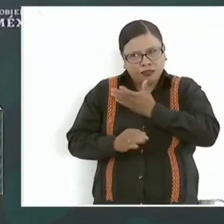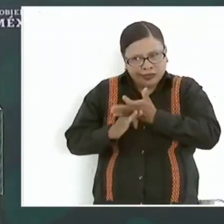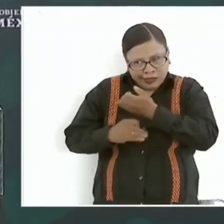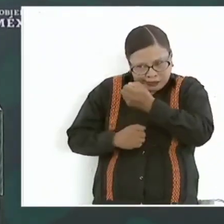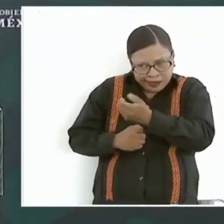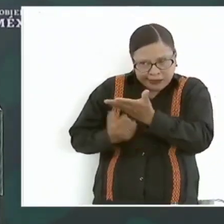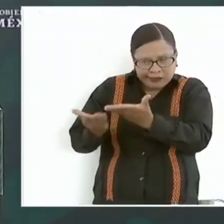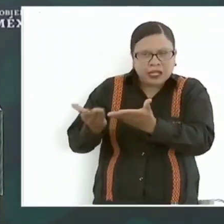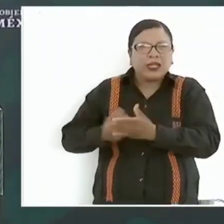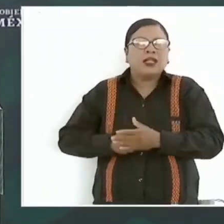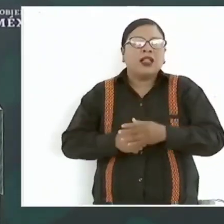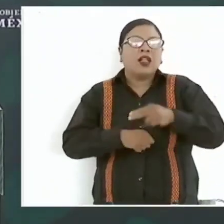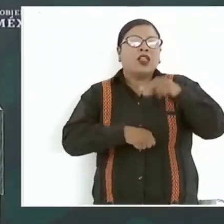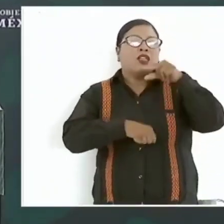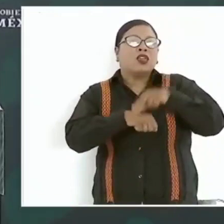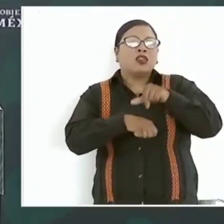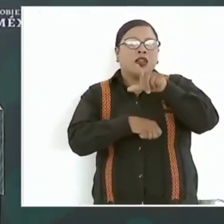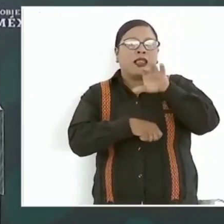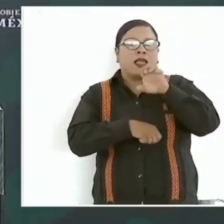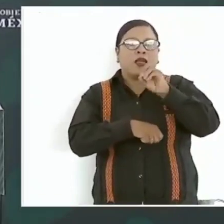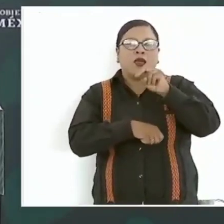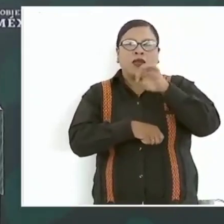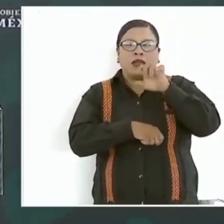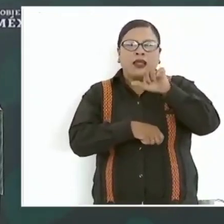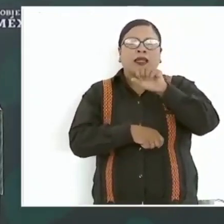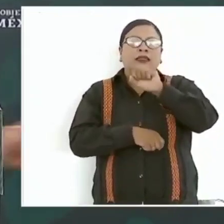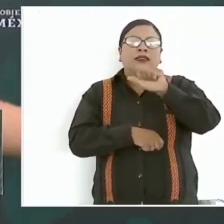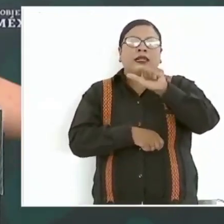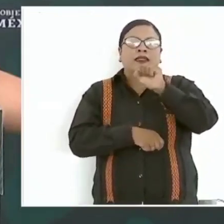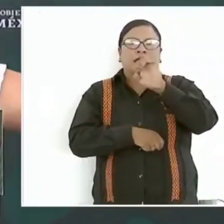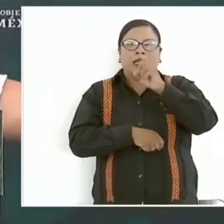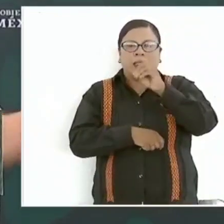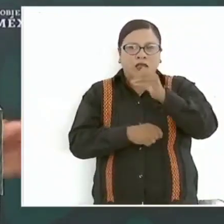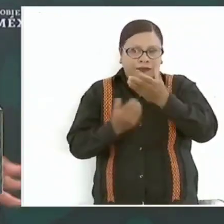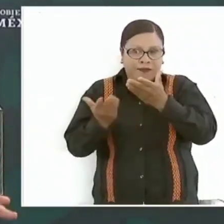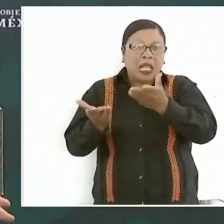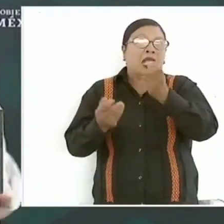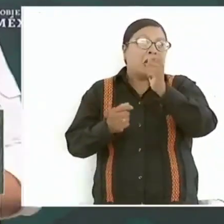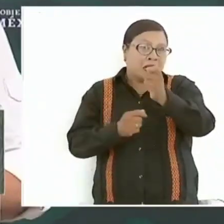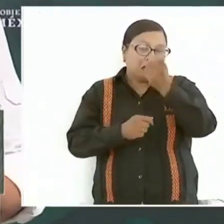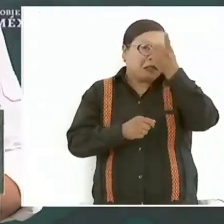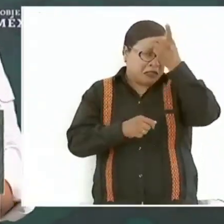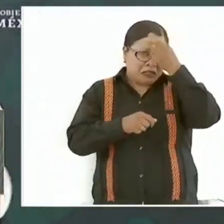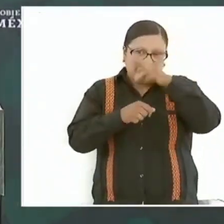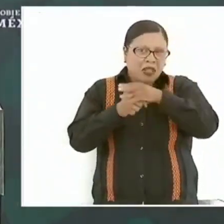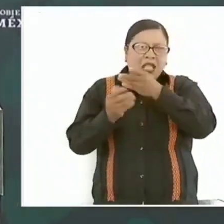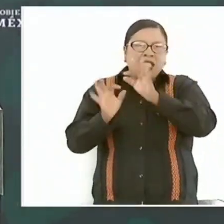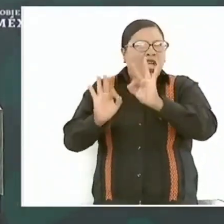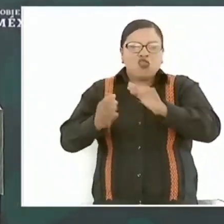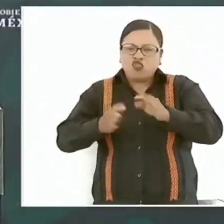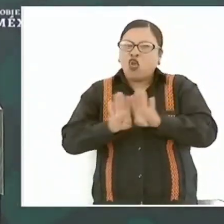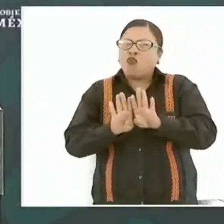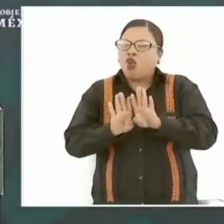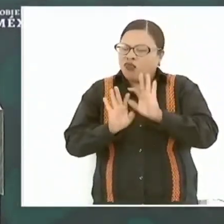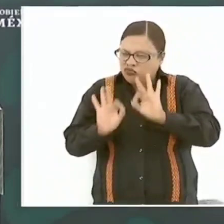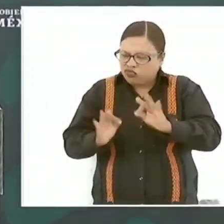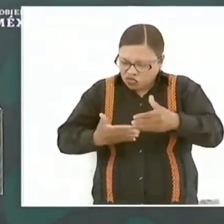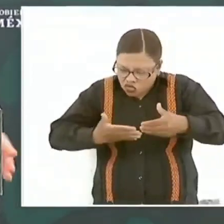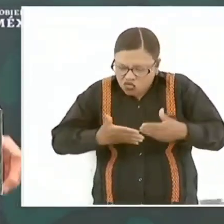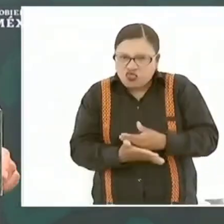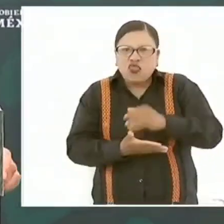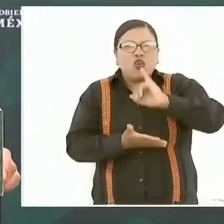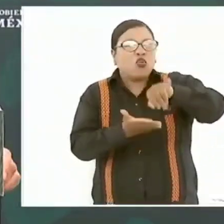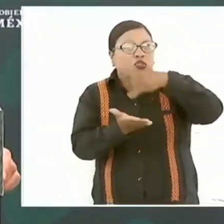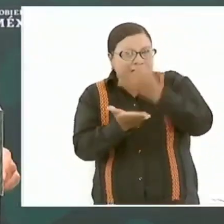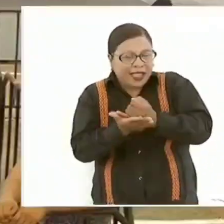doctor Leonel Salcedo Aquino, que ya lo declaramos todos juchiteco, honorario